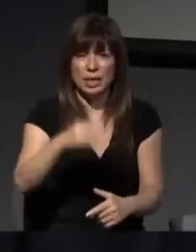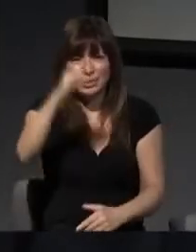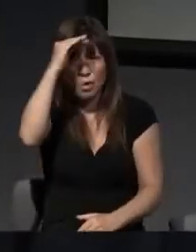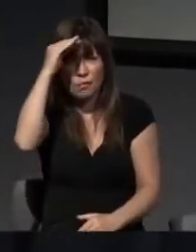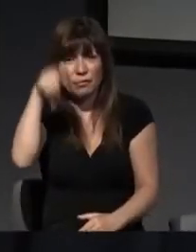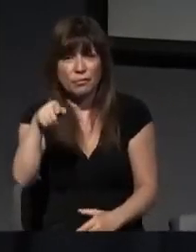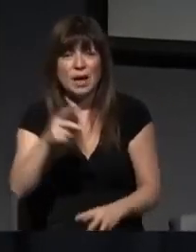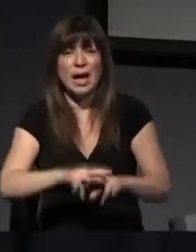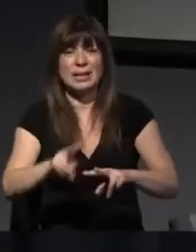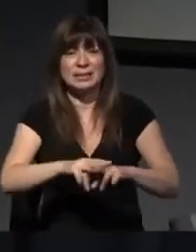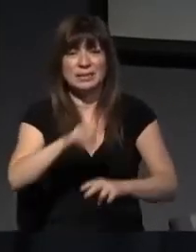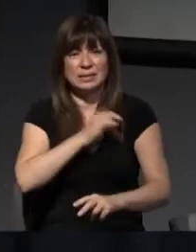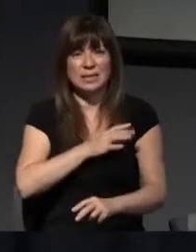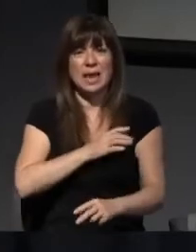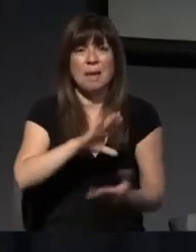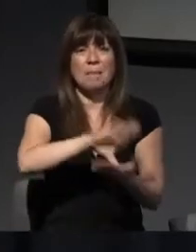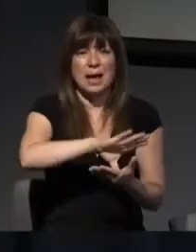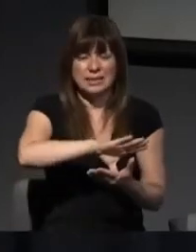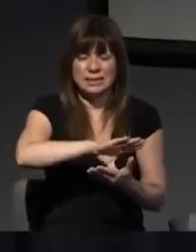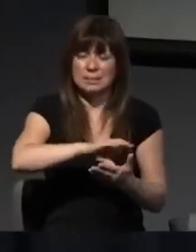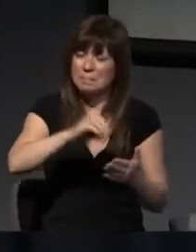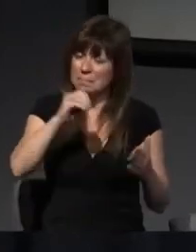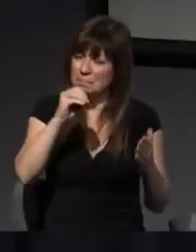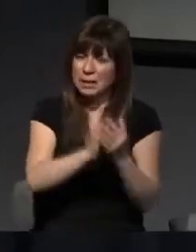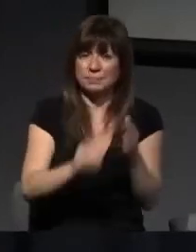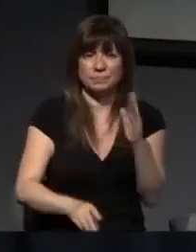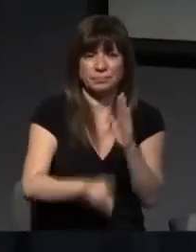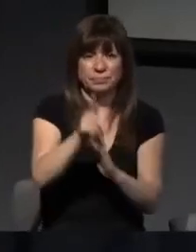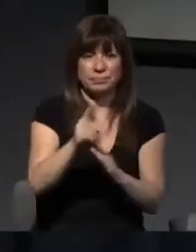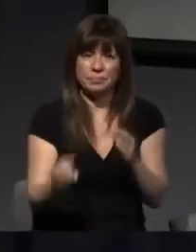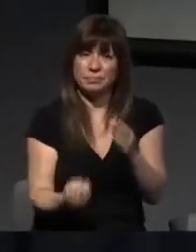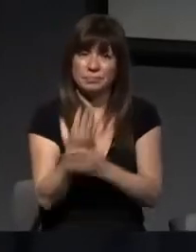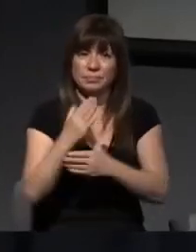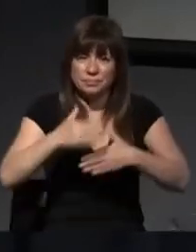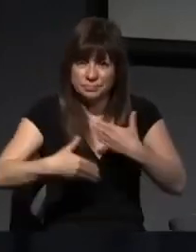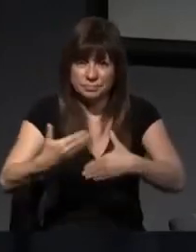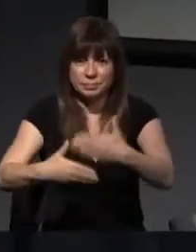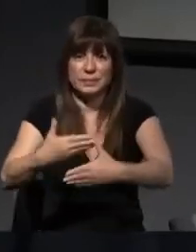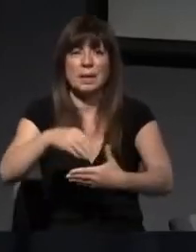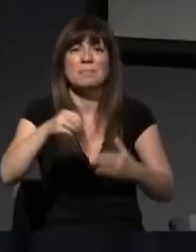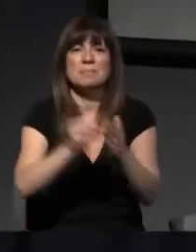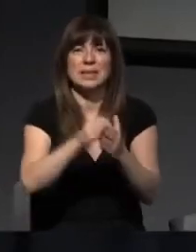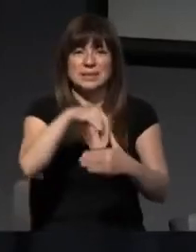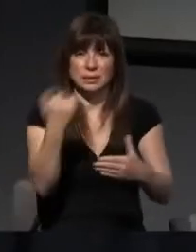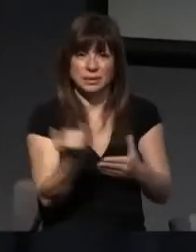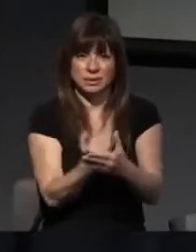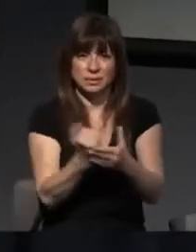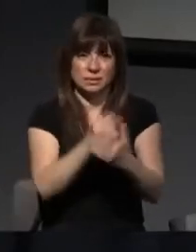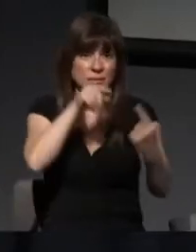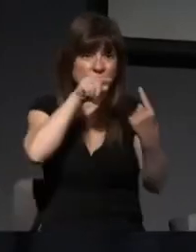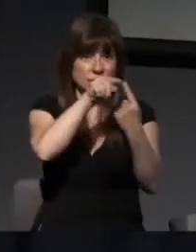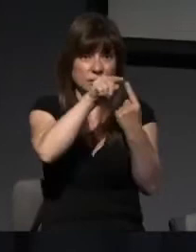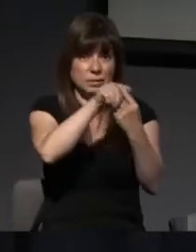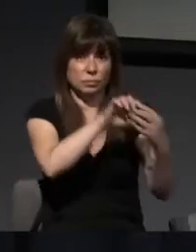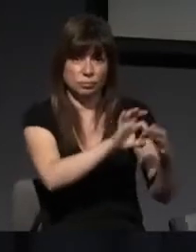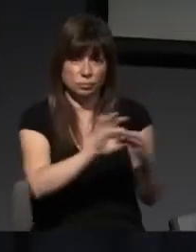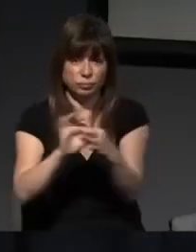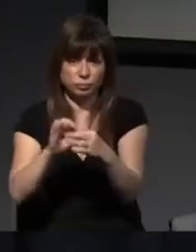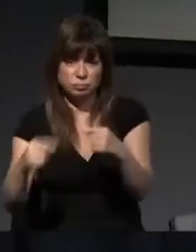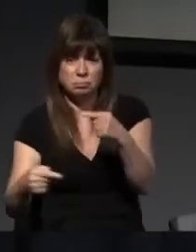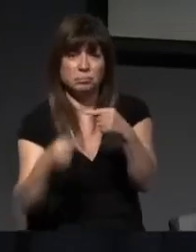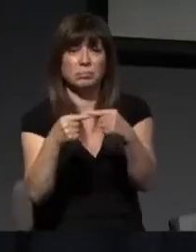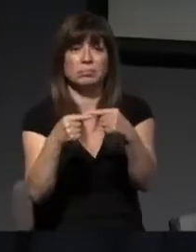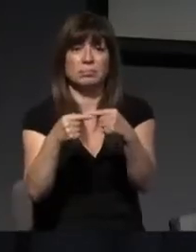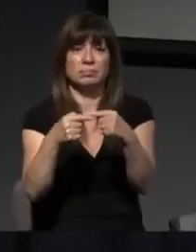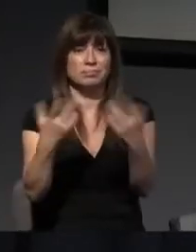hacer de Chile un país más desarrollado, más moderno y más inclusivo. Y esta misión es completamente coherente con la que se dio